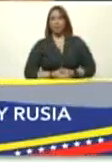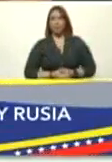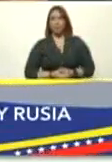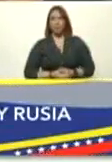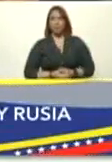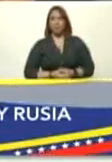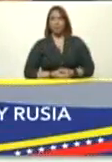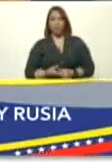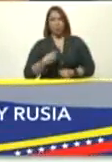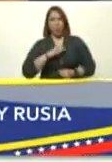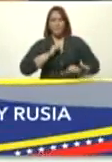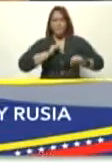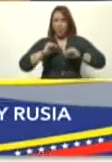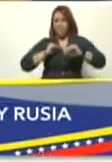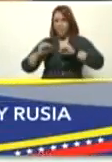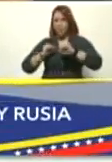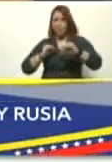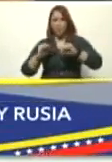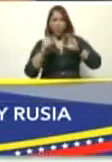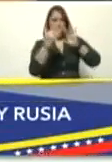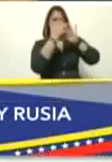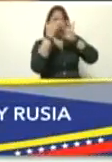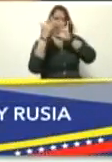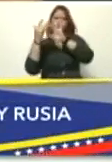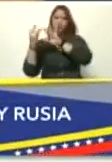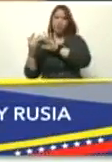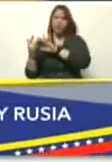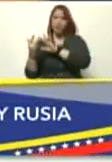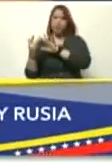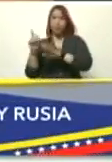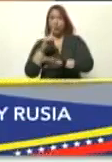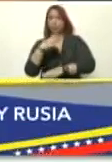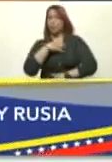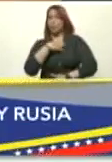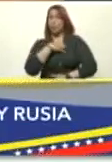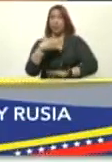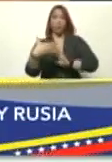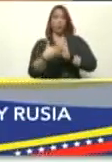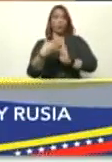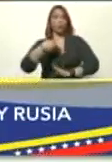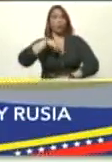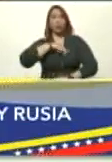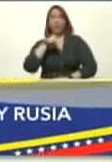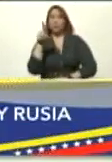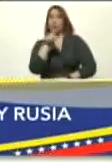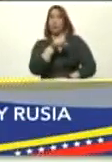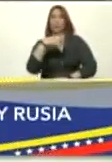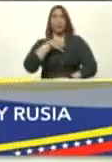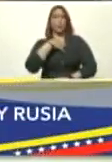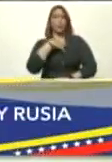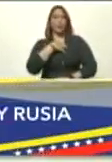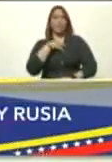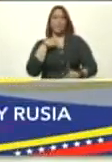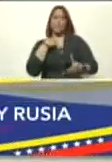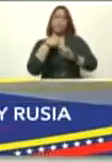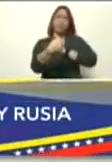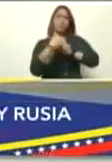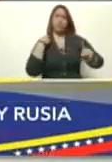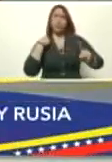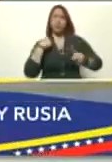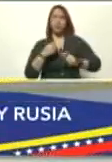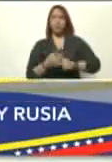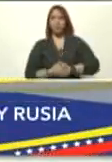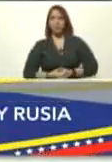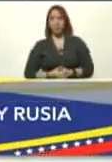triangulamos, nos movimos, no pudieron con nosotros, no pudieron sabotear